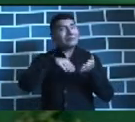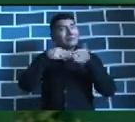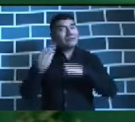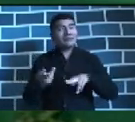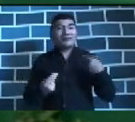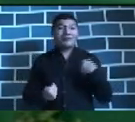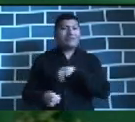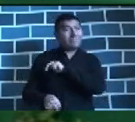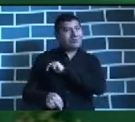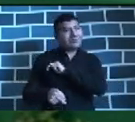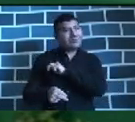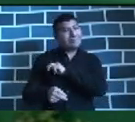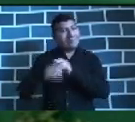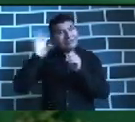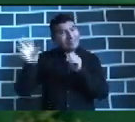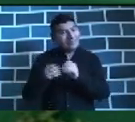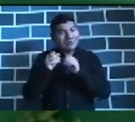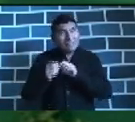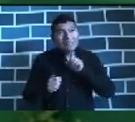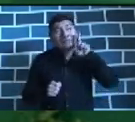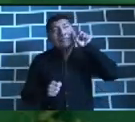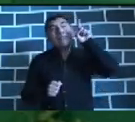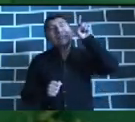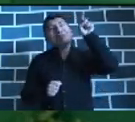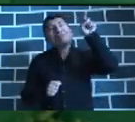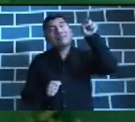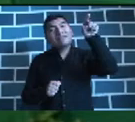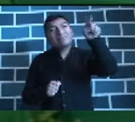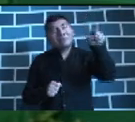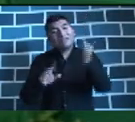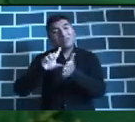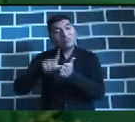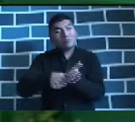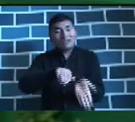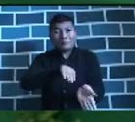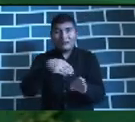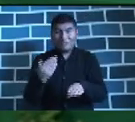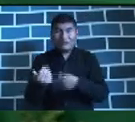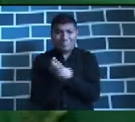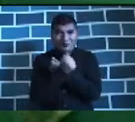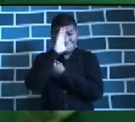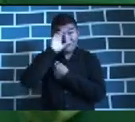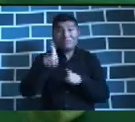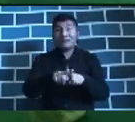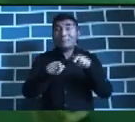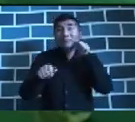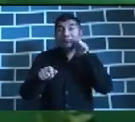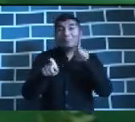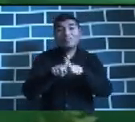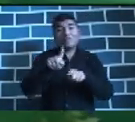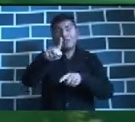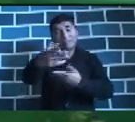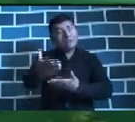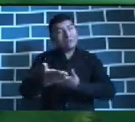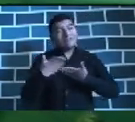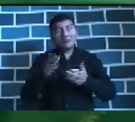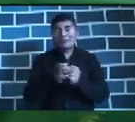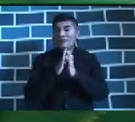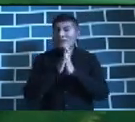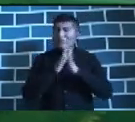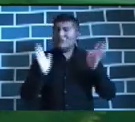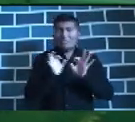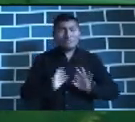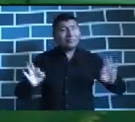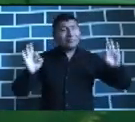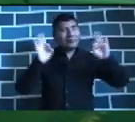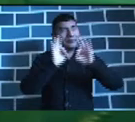que vamos más allá de la muerte que hay dos hermanos una invitación bien importante nos hace